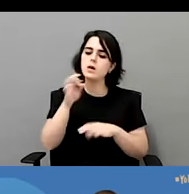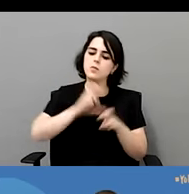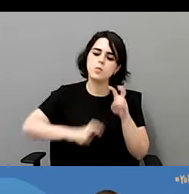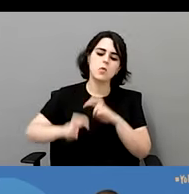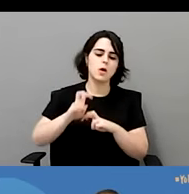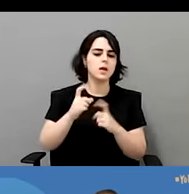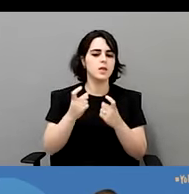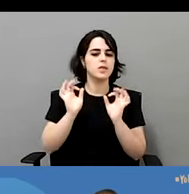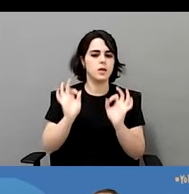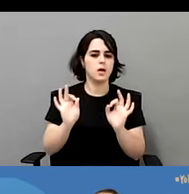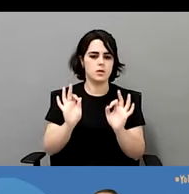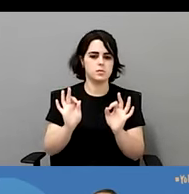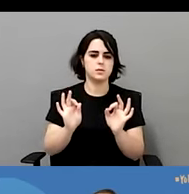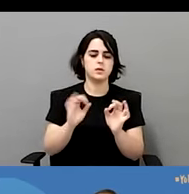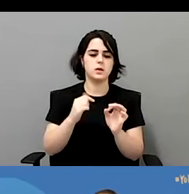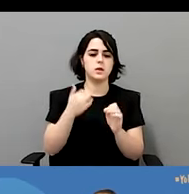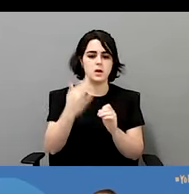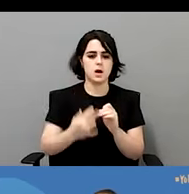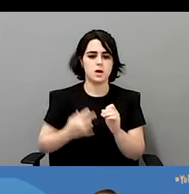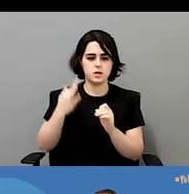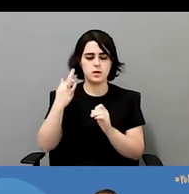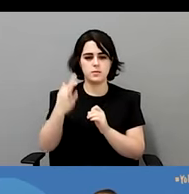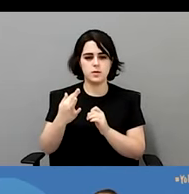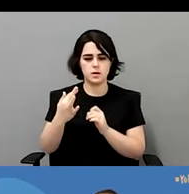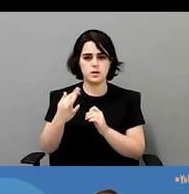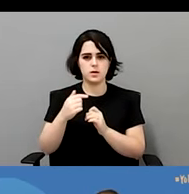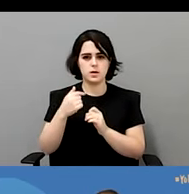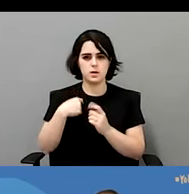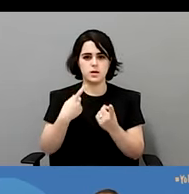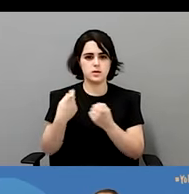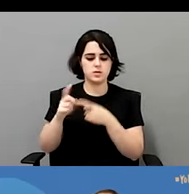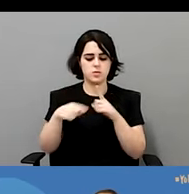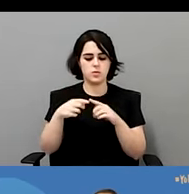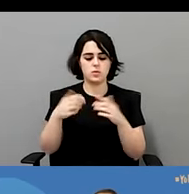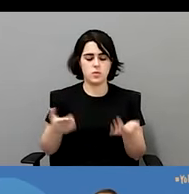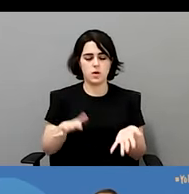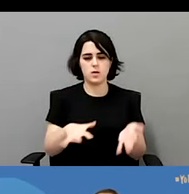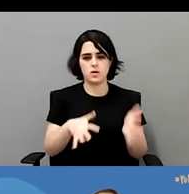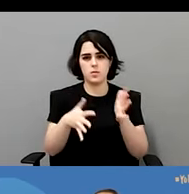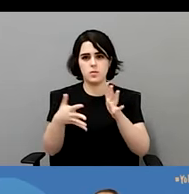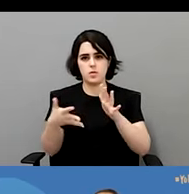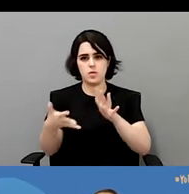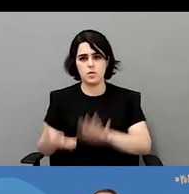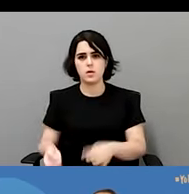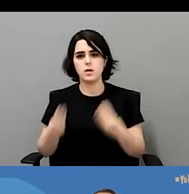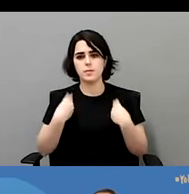y necesitaba para poder llevar a cabo una vida